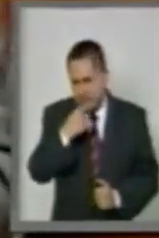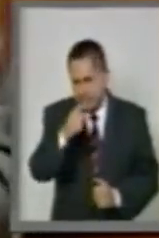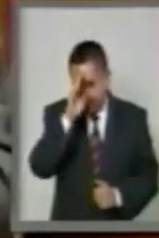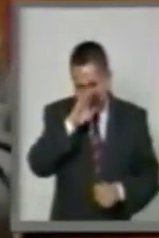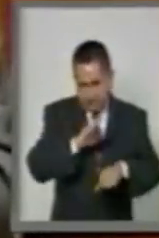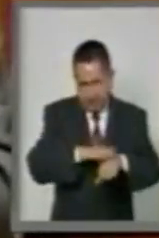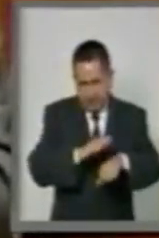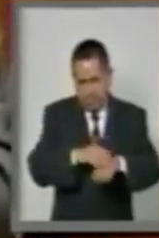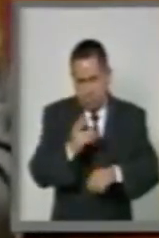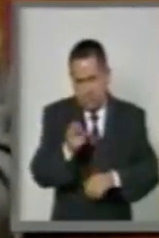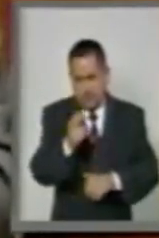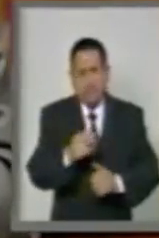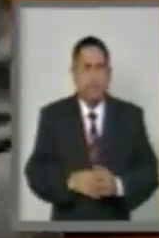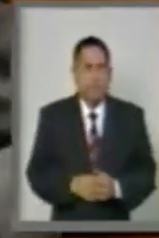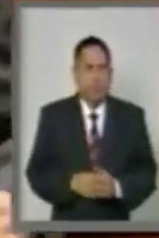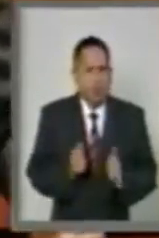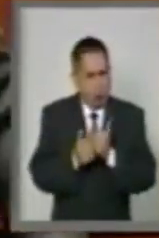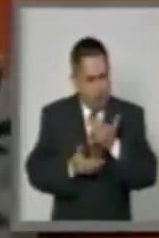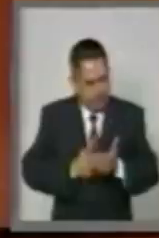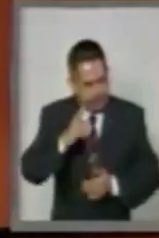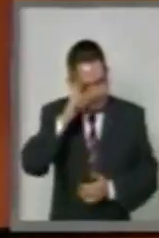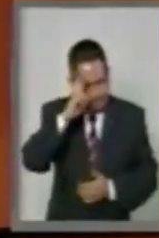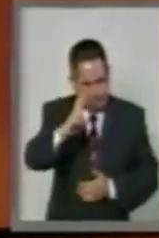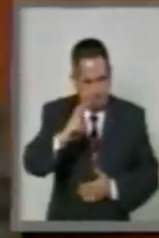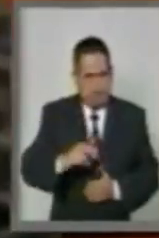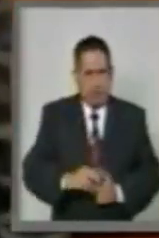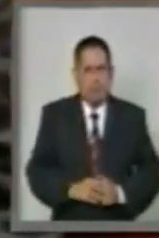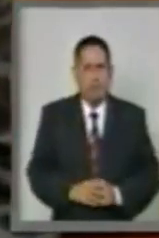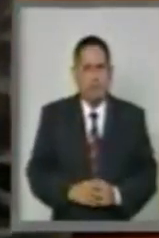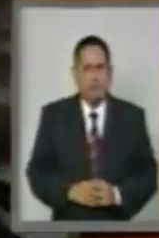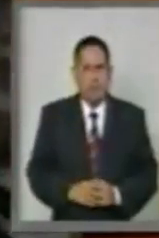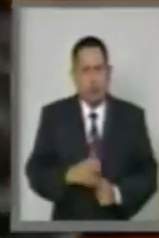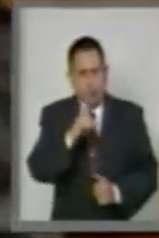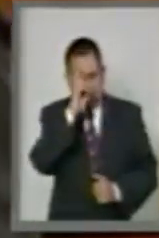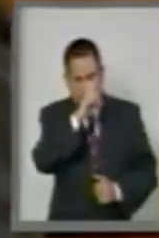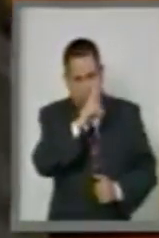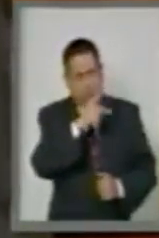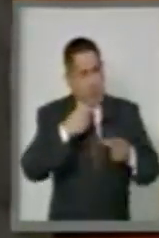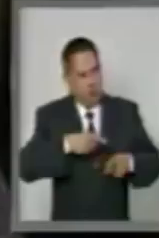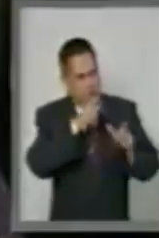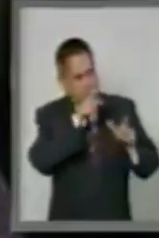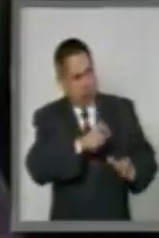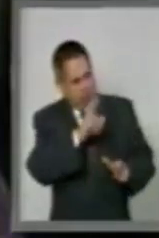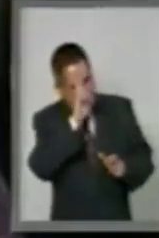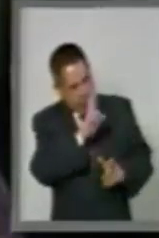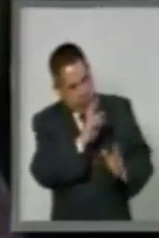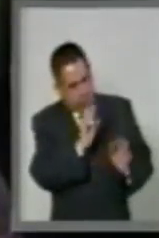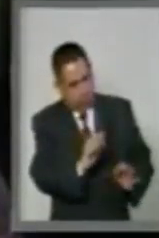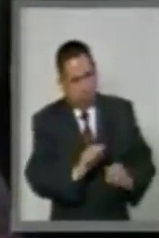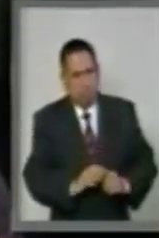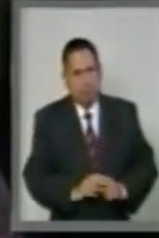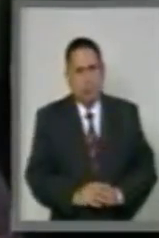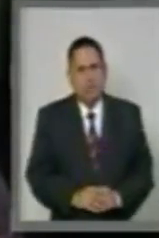a usted con todo respeto, porque es usted un hombre respetable,